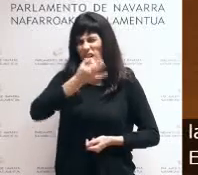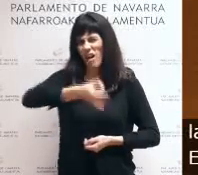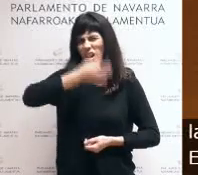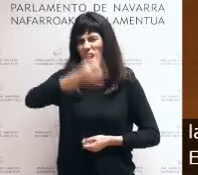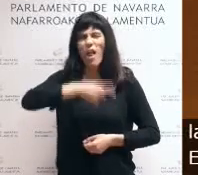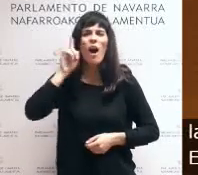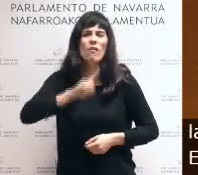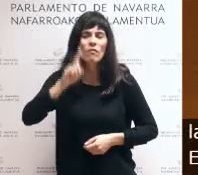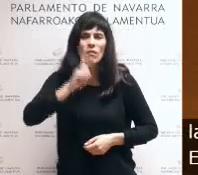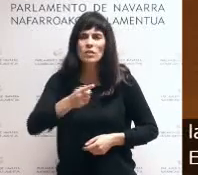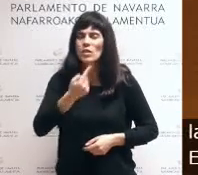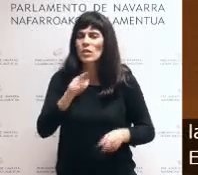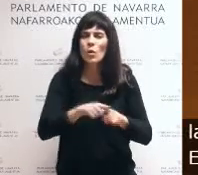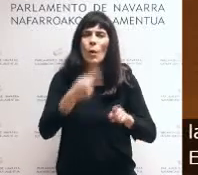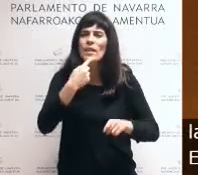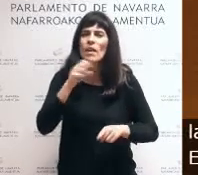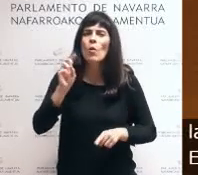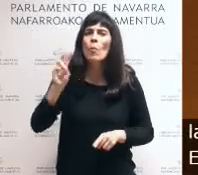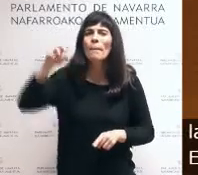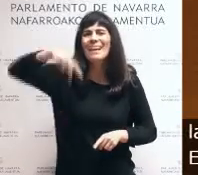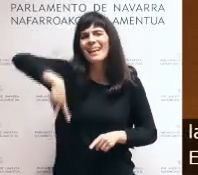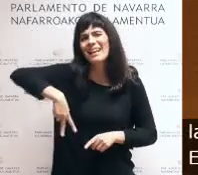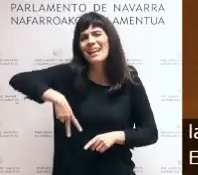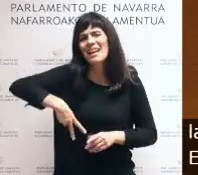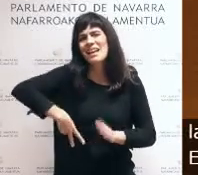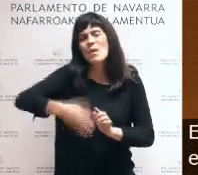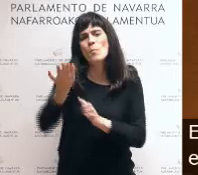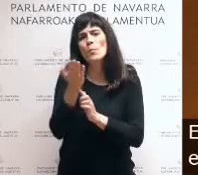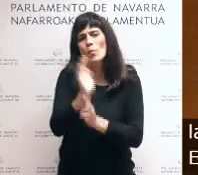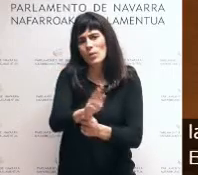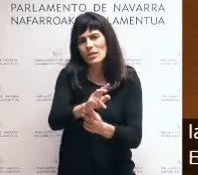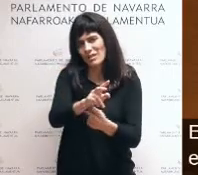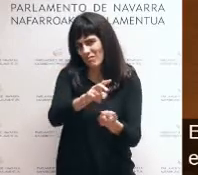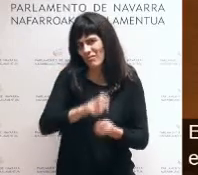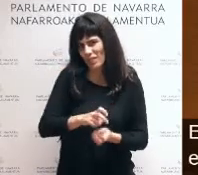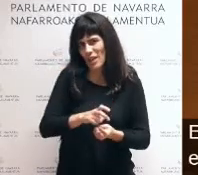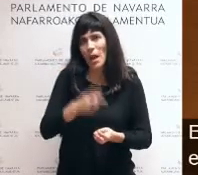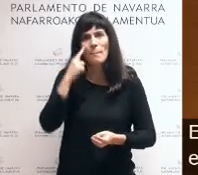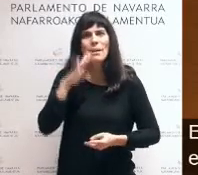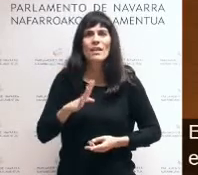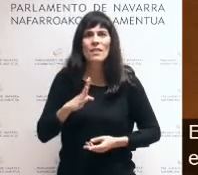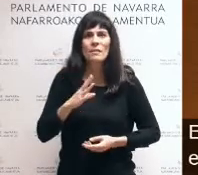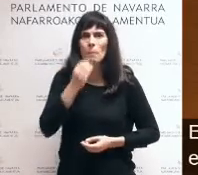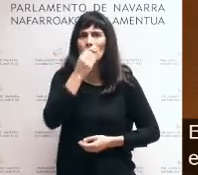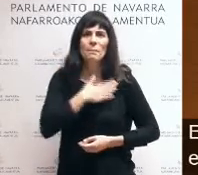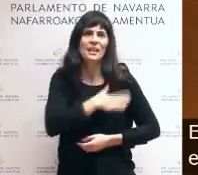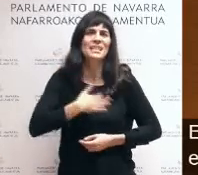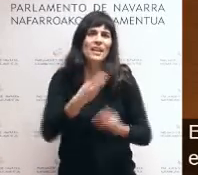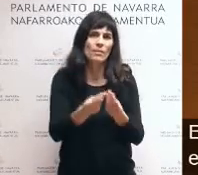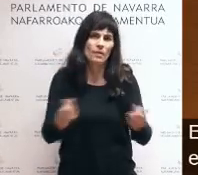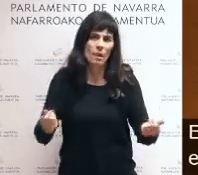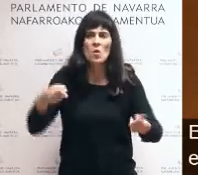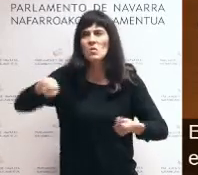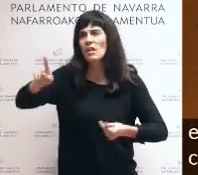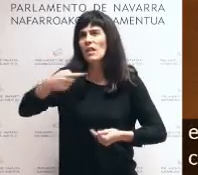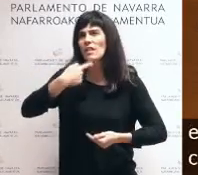UPN, con sus propuestas tributarias, lo único que va a conseguir es desmantelar el estado de bienestar. Tienen que fantasear